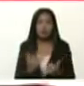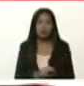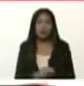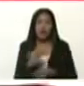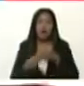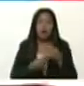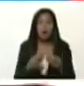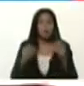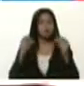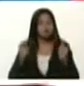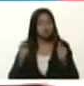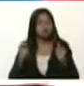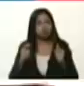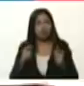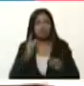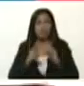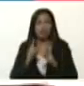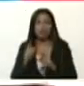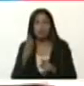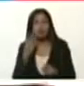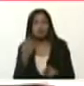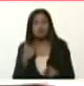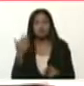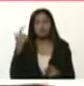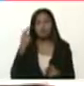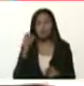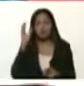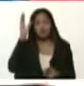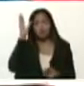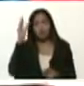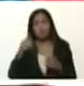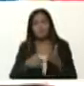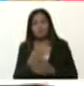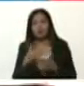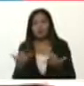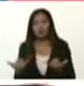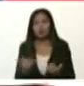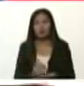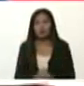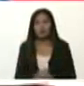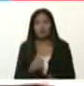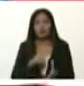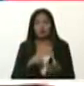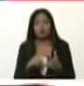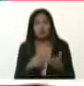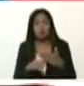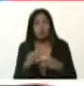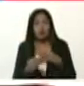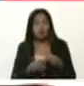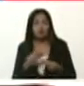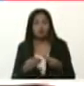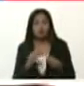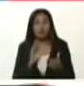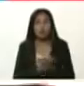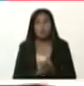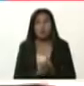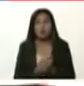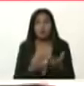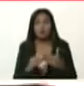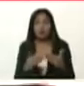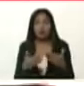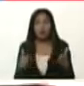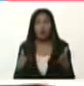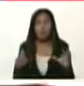Hagámoslo efectivo. Ya depende, yo sé, ustedes tienen una gran capacidad para eso. Así que voy a proceder, compañero, tenemos que darle una